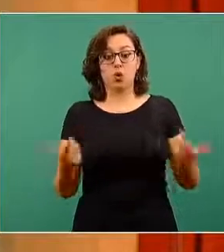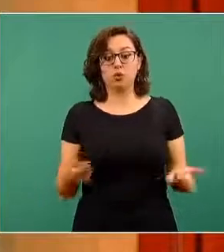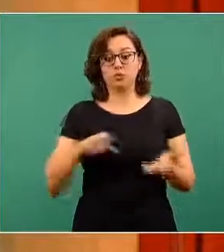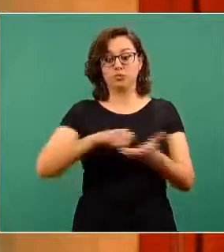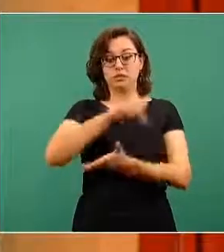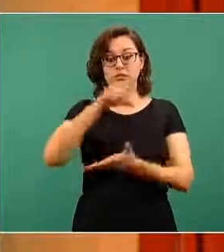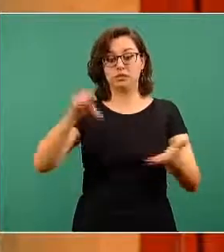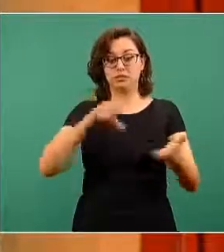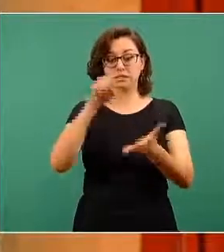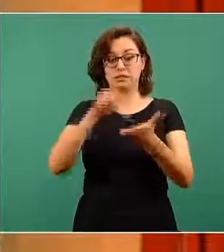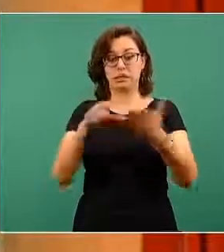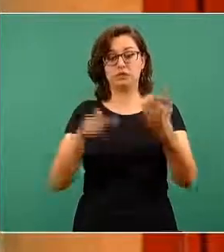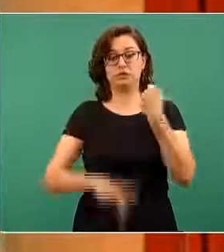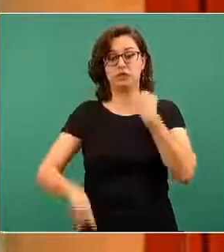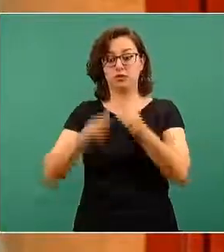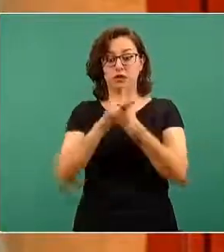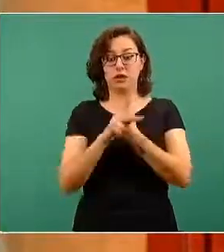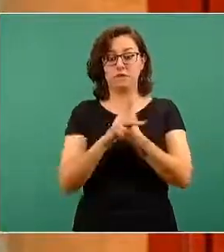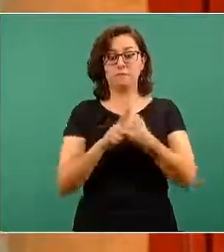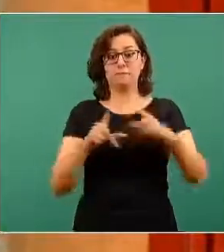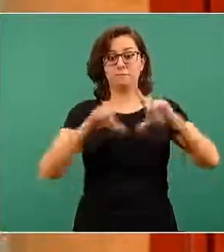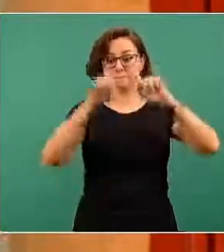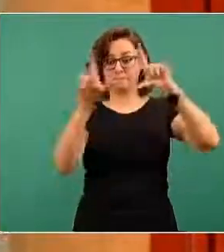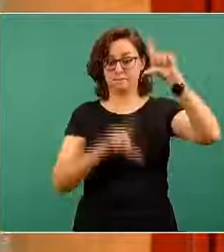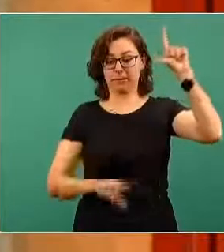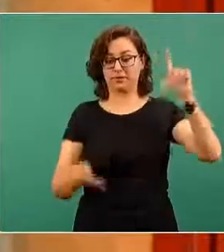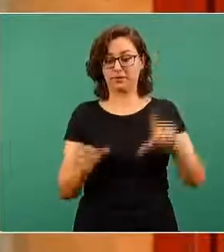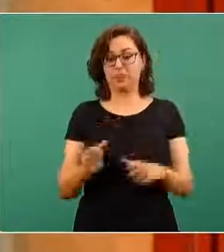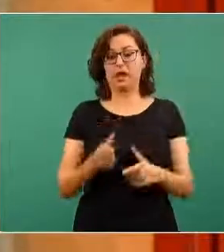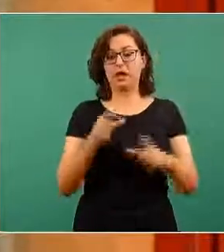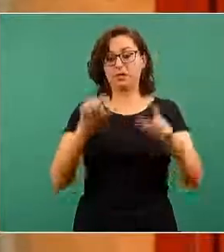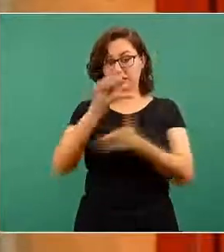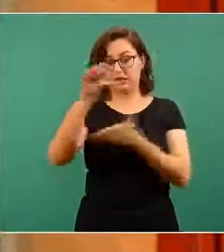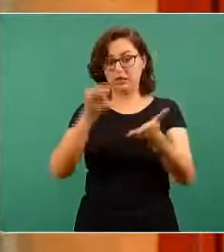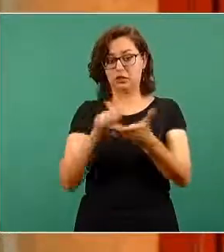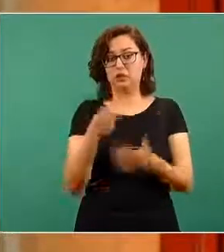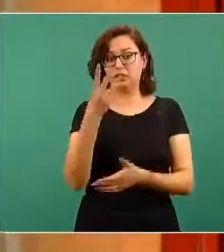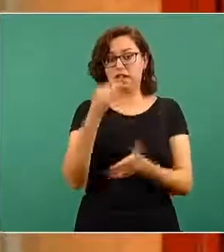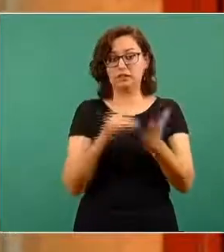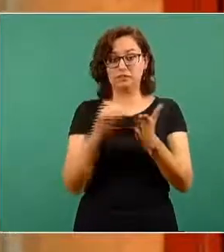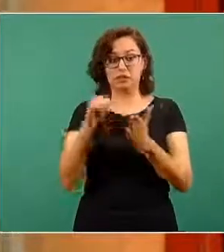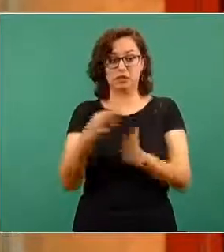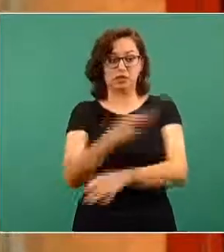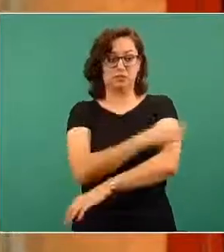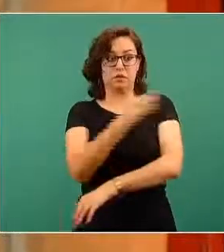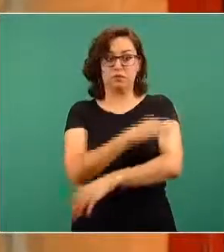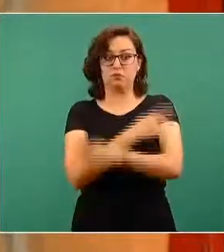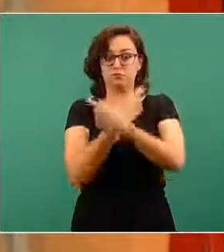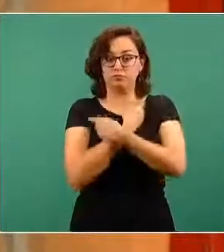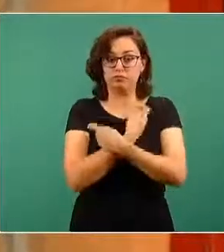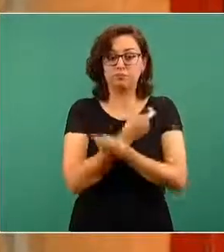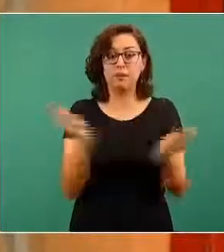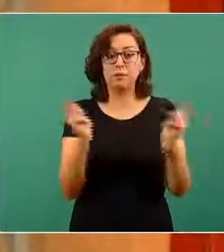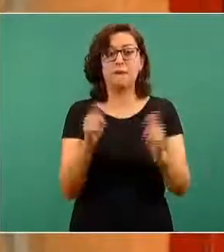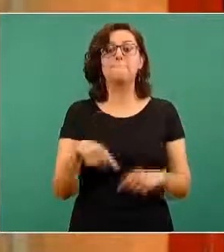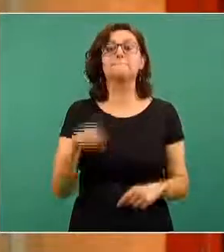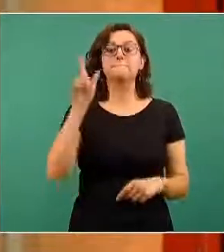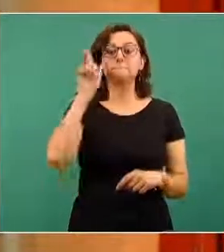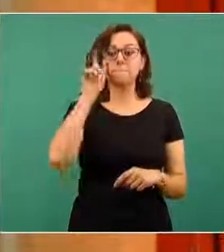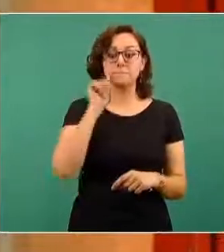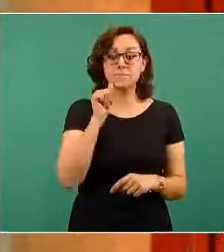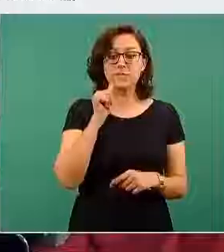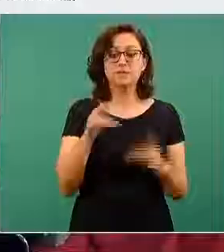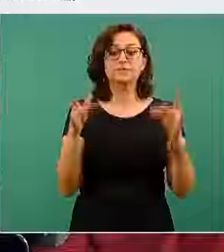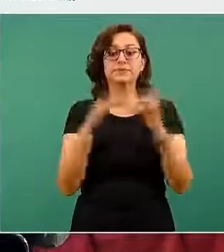la megalópolis 3 millones, estoy redondeando los números, de dosis de vacuna. Y mañana en el Pulso de la Salud vamos a